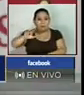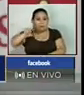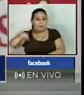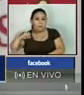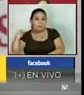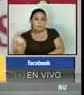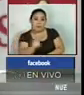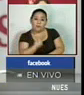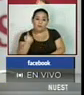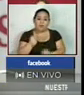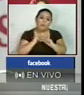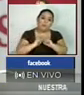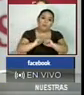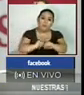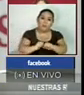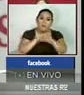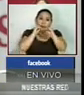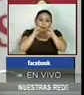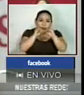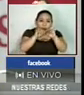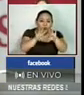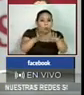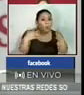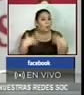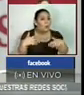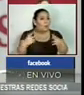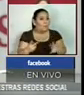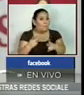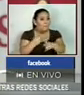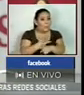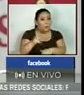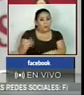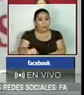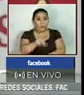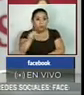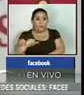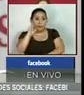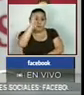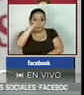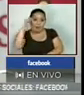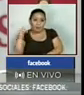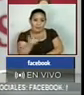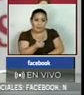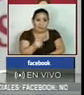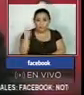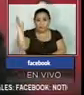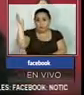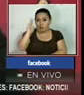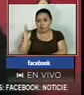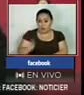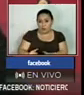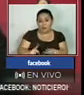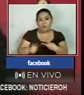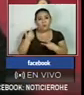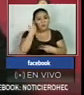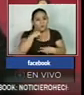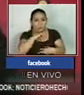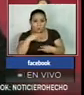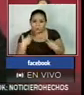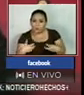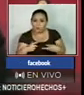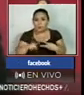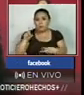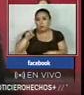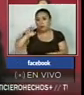muertes. El virus ha resultado más letal que en la mayoría de los países de la región, donde Brasil es el más afectado con más de